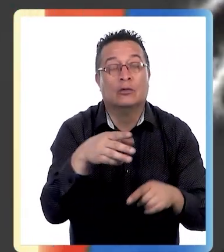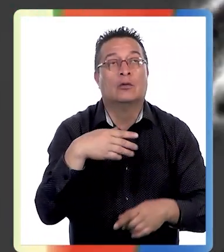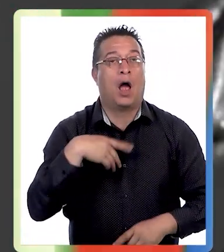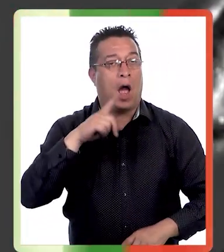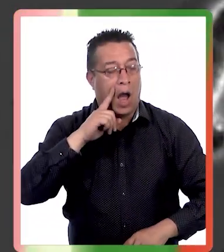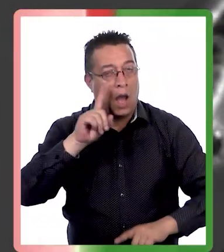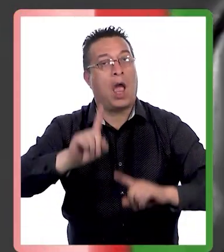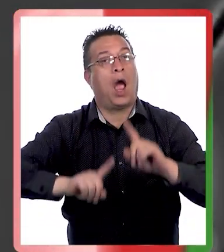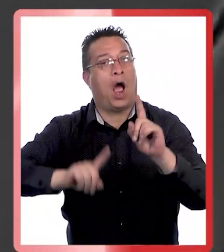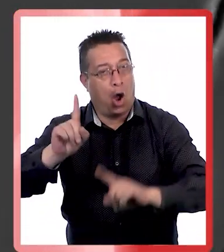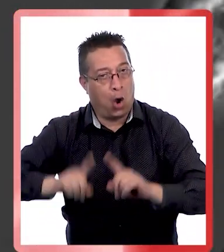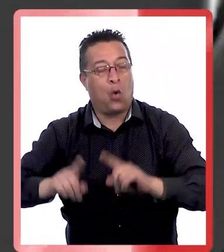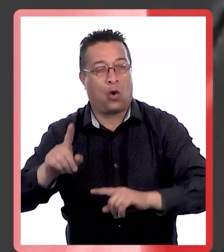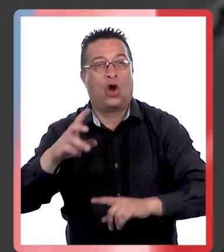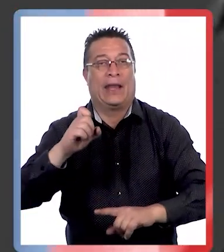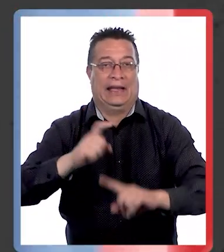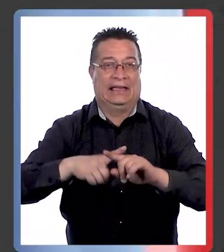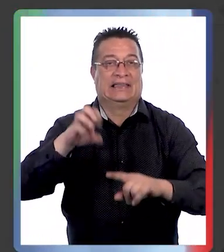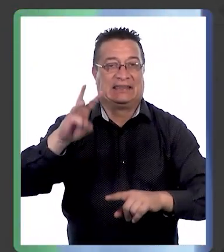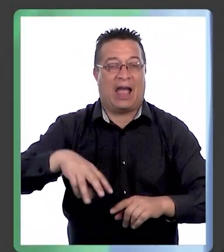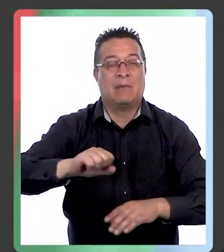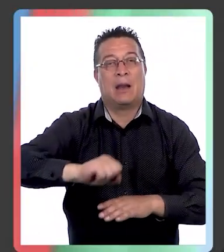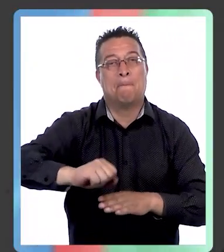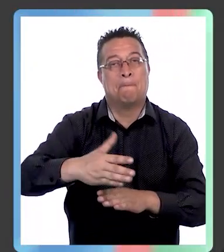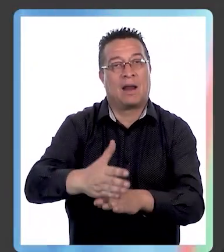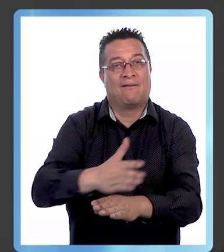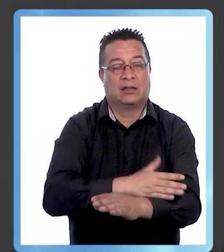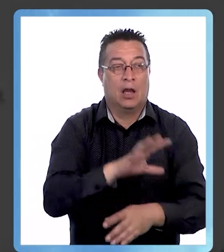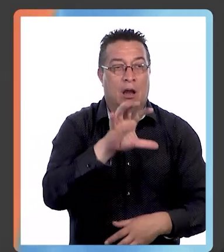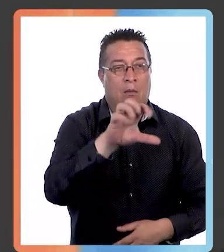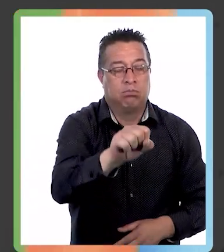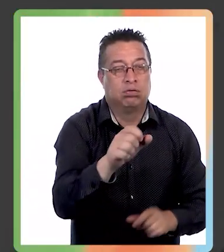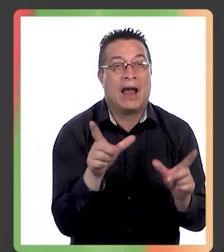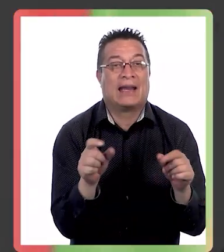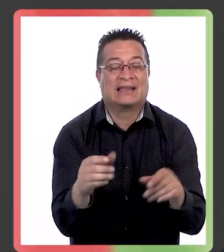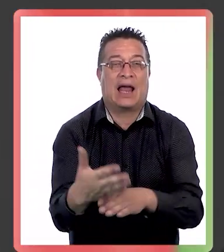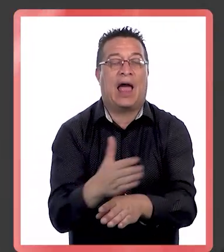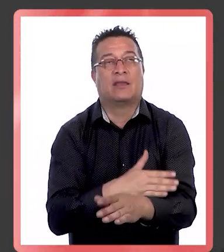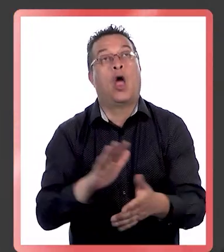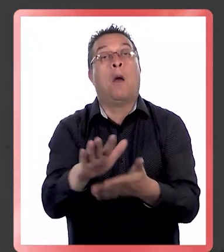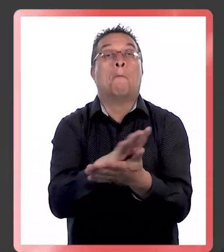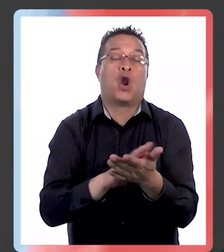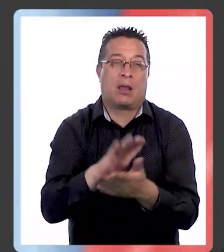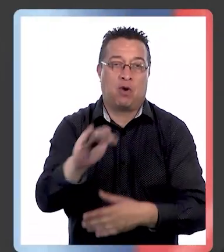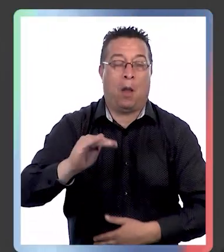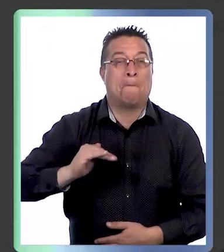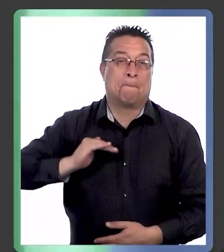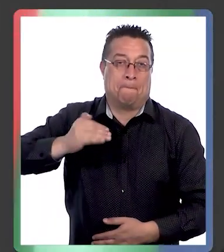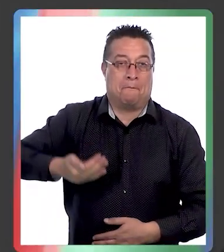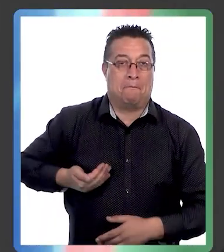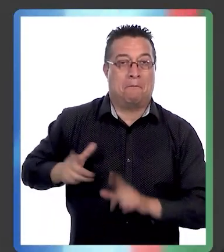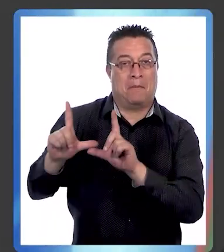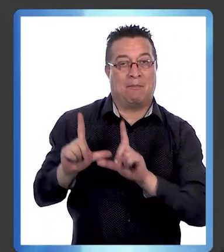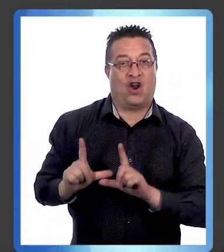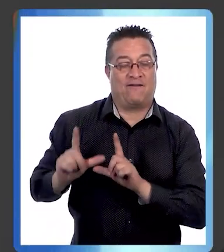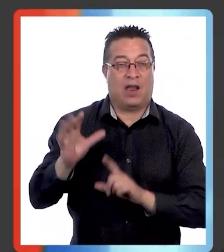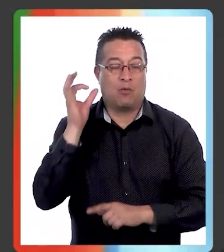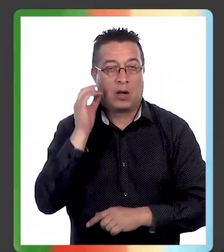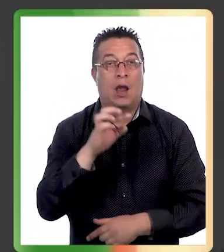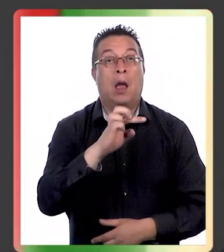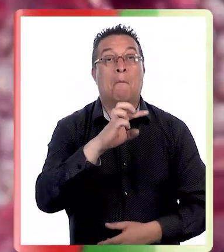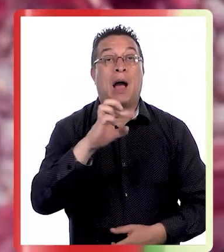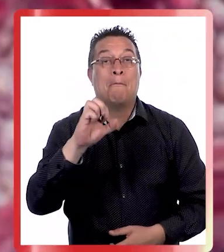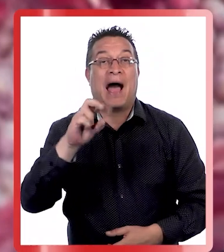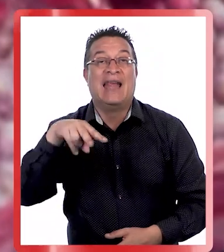algunos exámenes preventivos que pueden detectar un cáncer a tiempo. Estoy pensando en las mamografías en las mujeres, el Papa Nicolau en